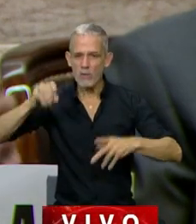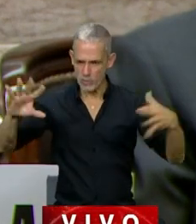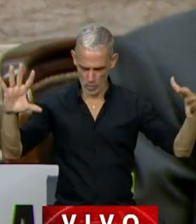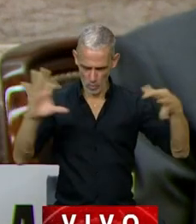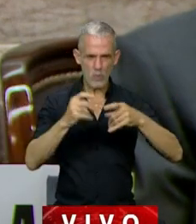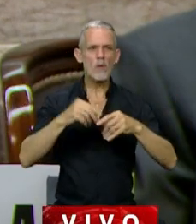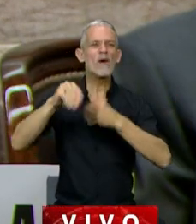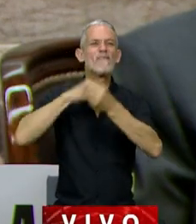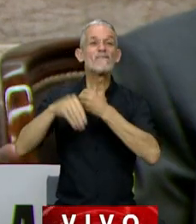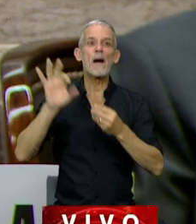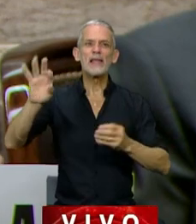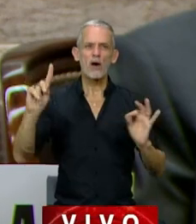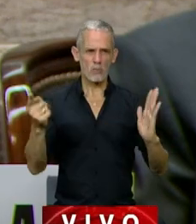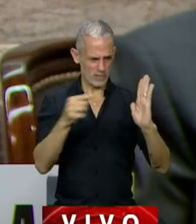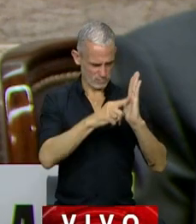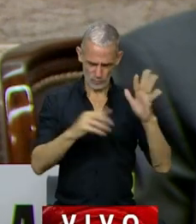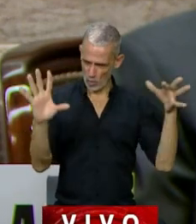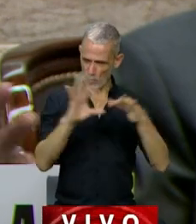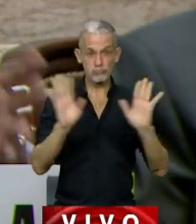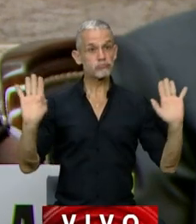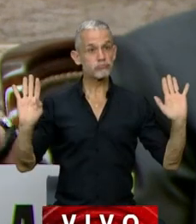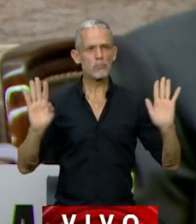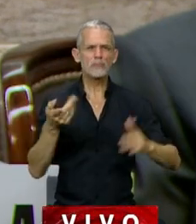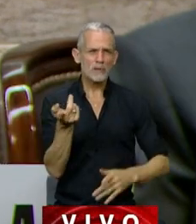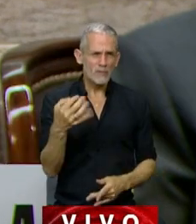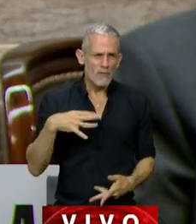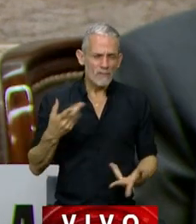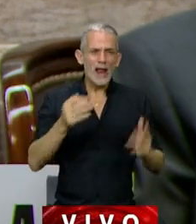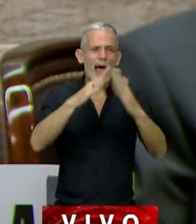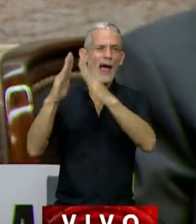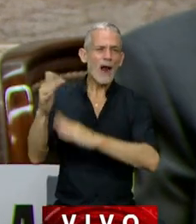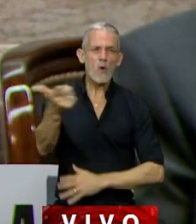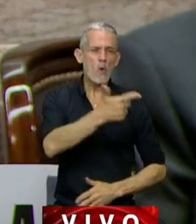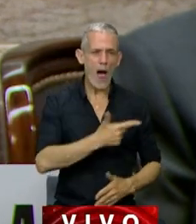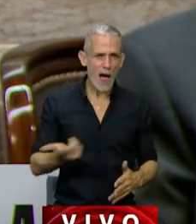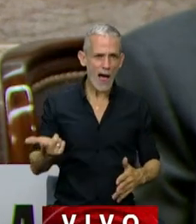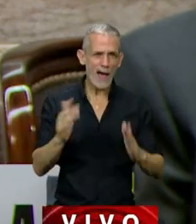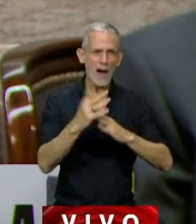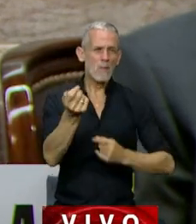del grupo familiar. Imagínese usted, con la escasez de vivienda que hay,